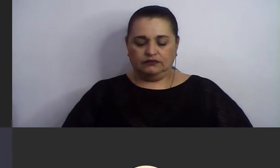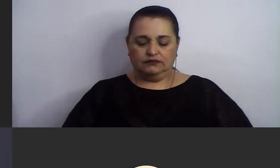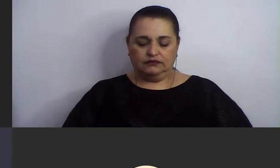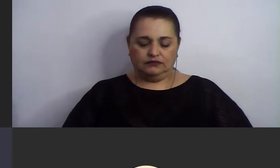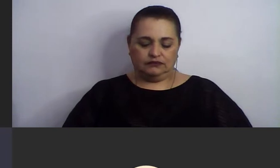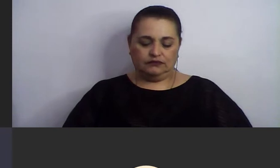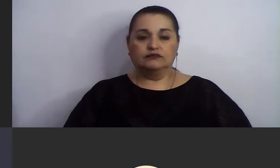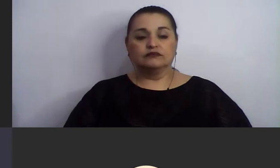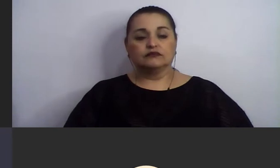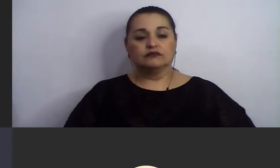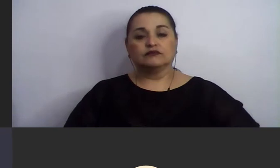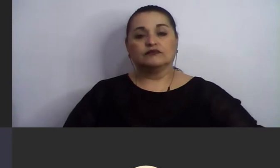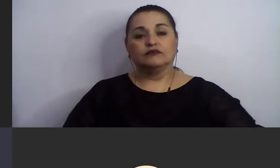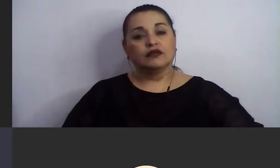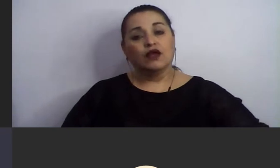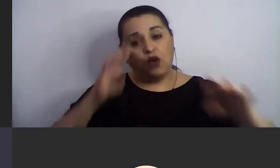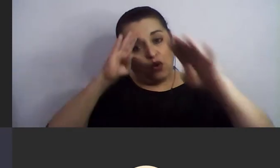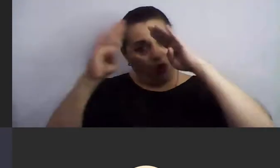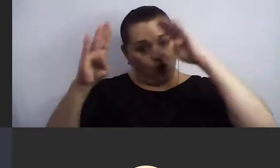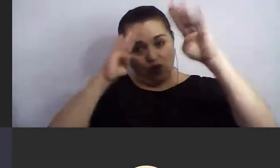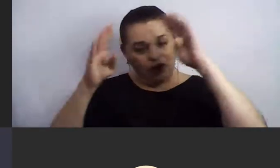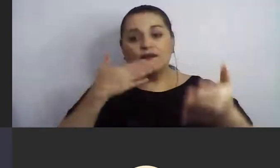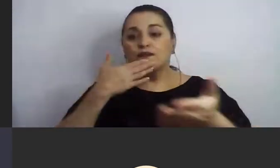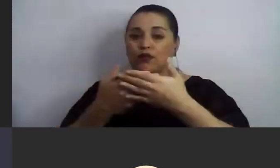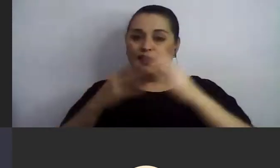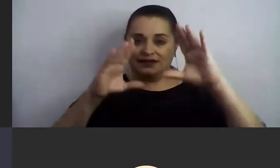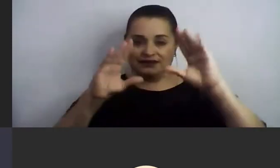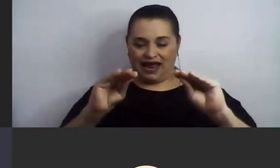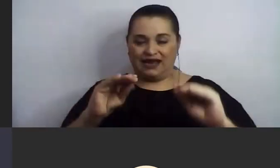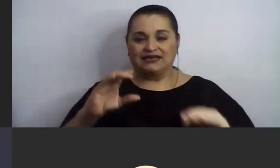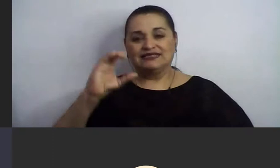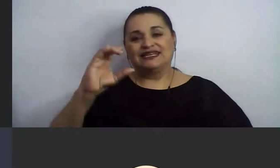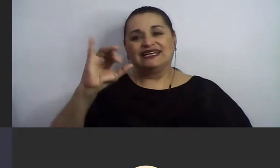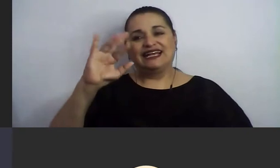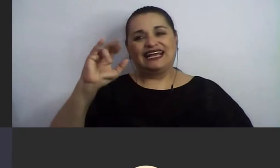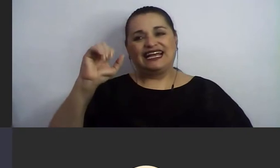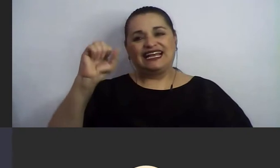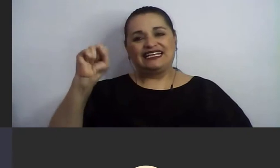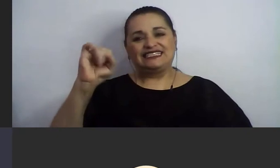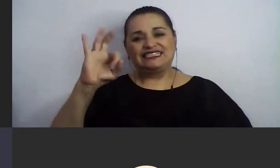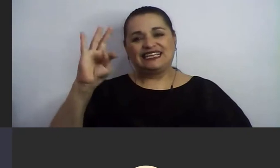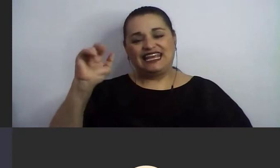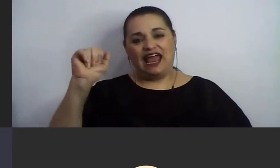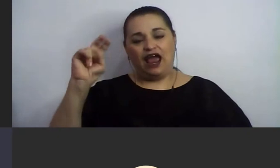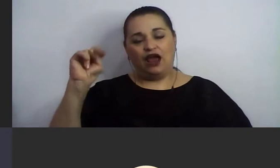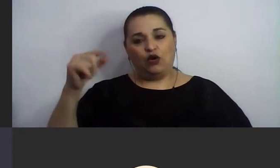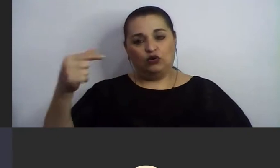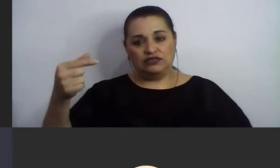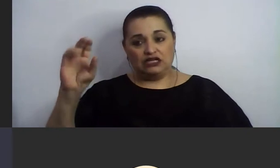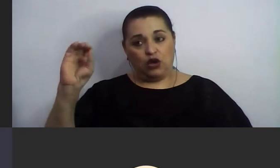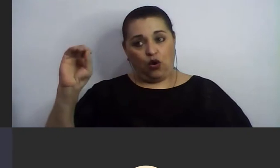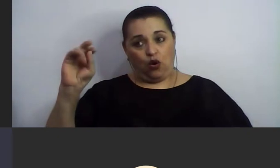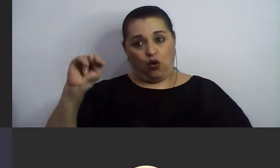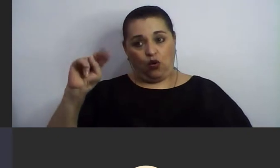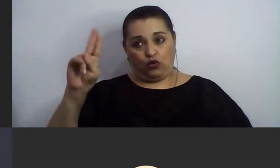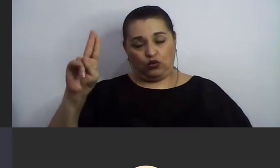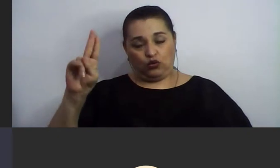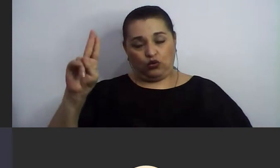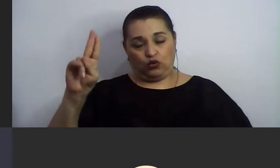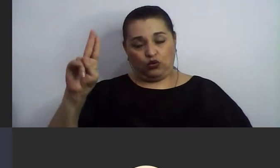Colegas, buenas tardes, Cristian González de la ONU. Por favor, si tienen alguna pregunta de